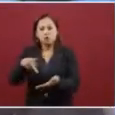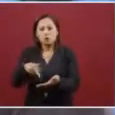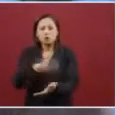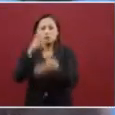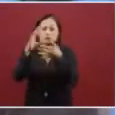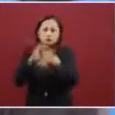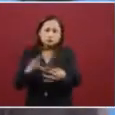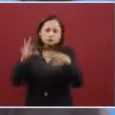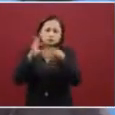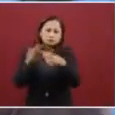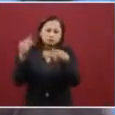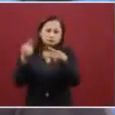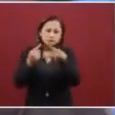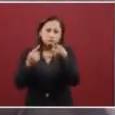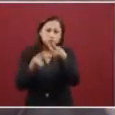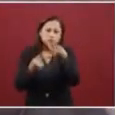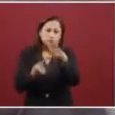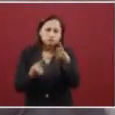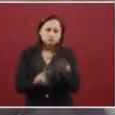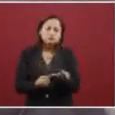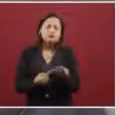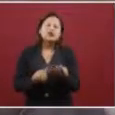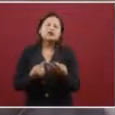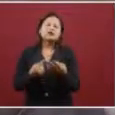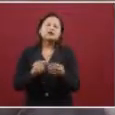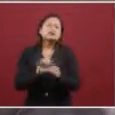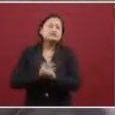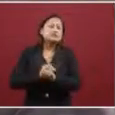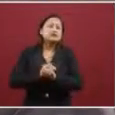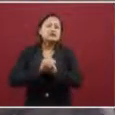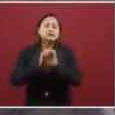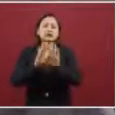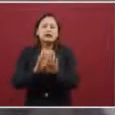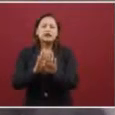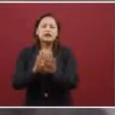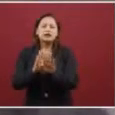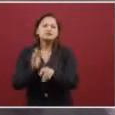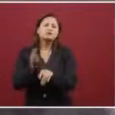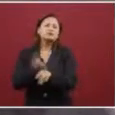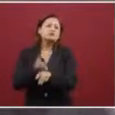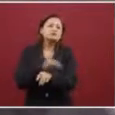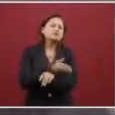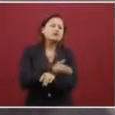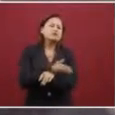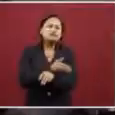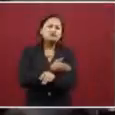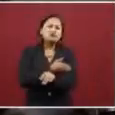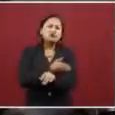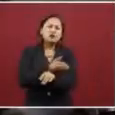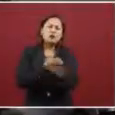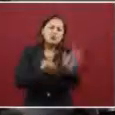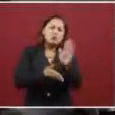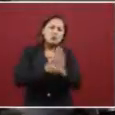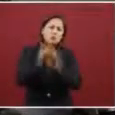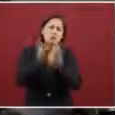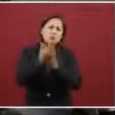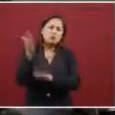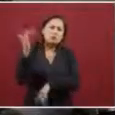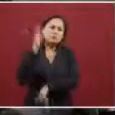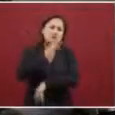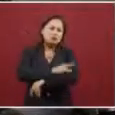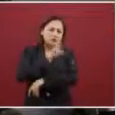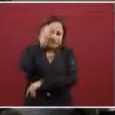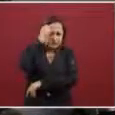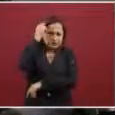las causas y las razones que se tomaron en cuenta para la cancelación del proyecto